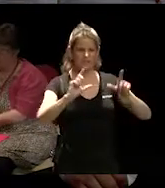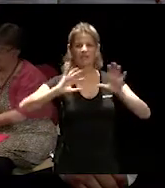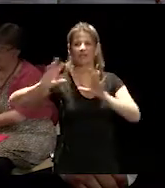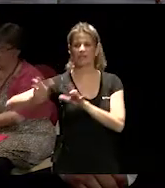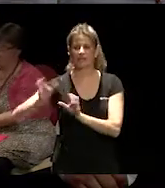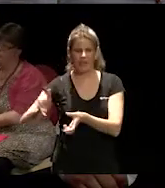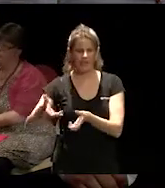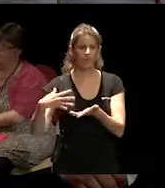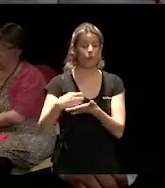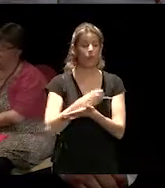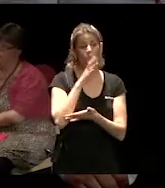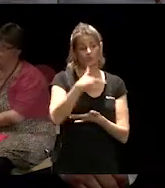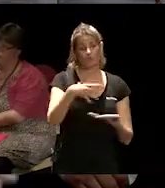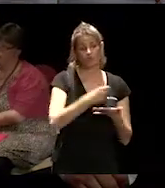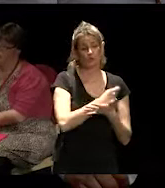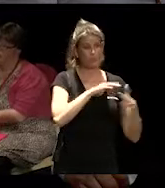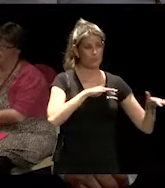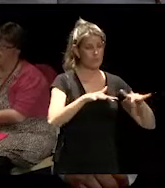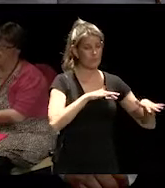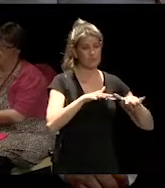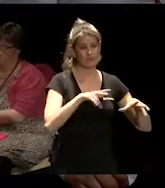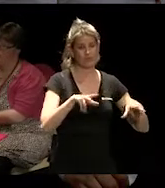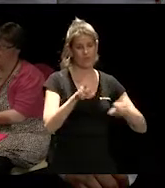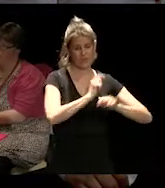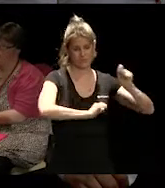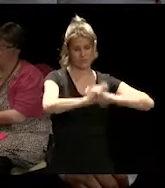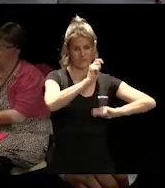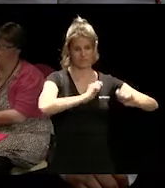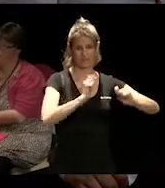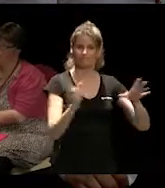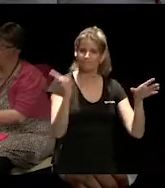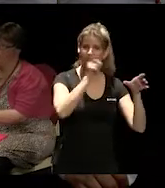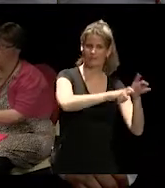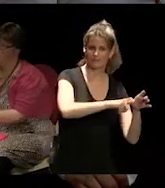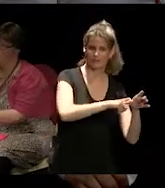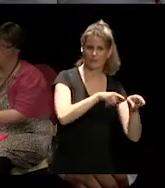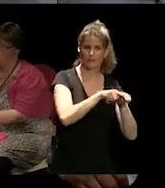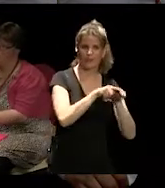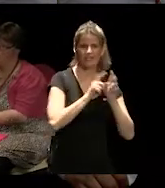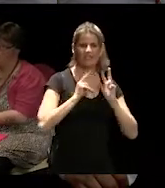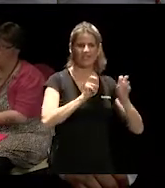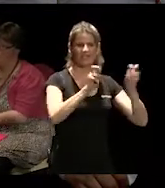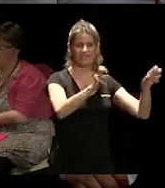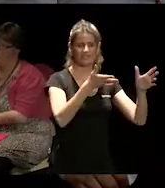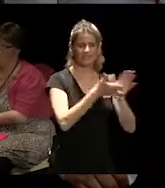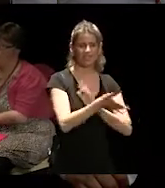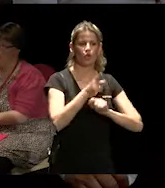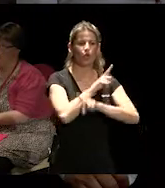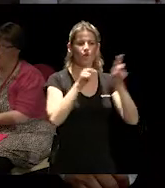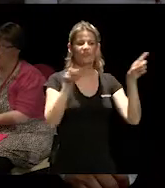movimiento asociativo alrededor de Plena Inclusión se ha unido a esta iniciativa. Han sido conciertos